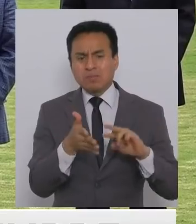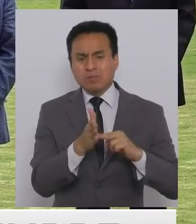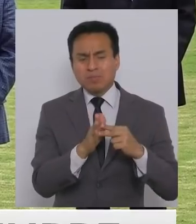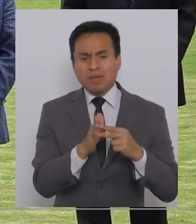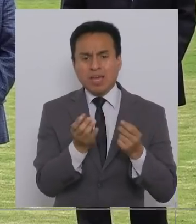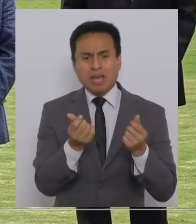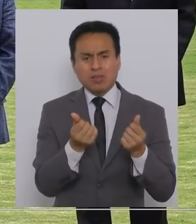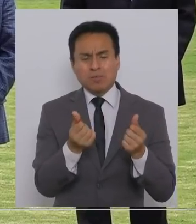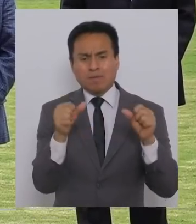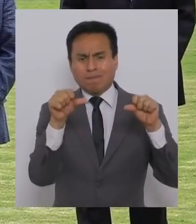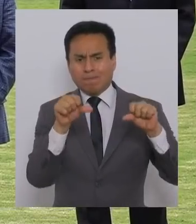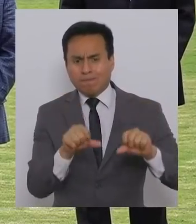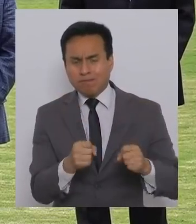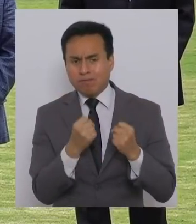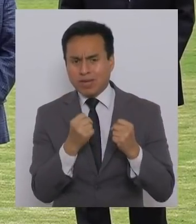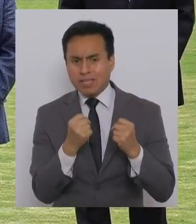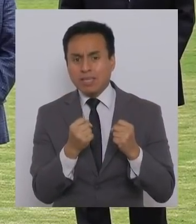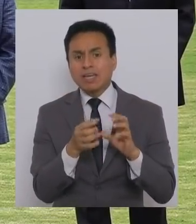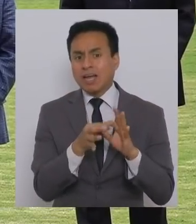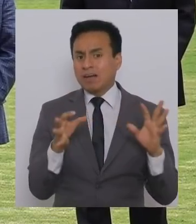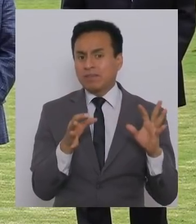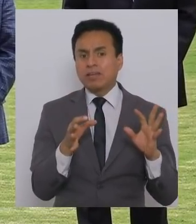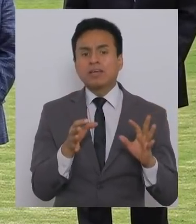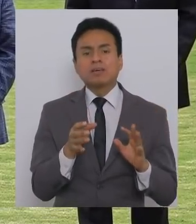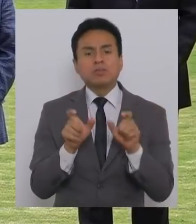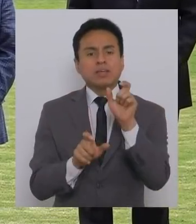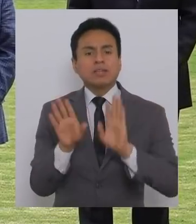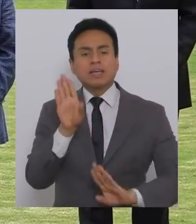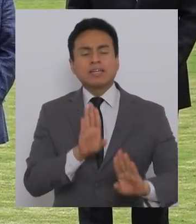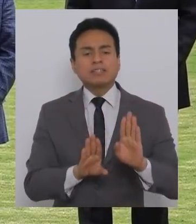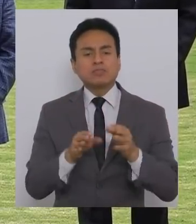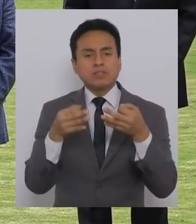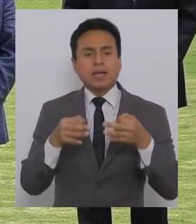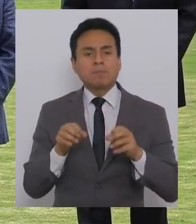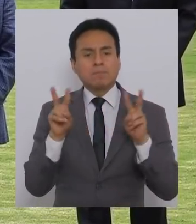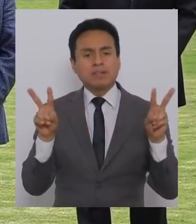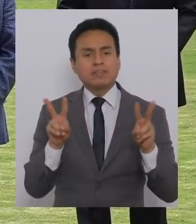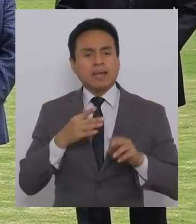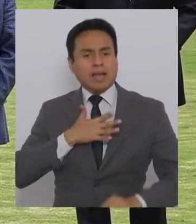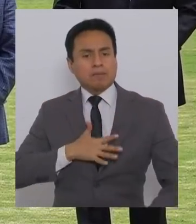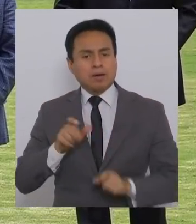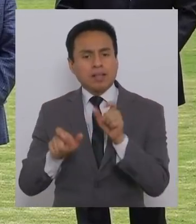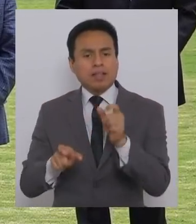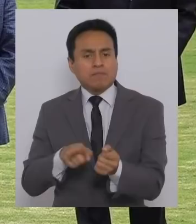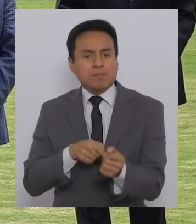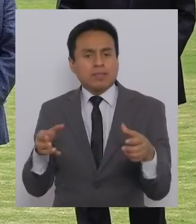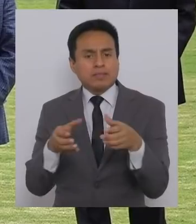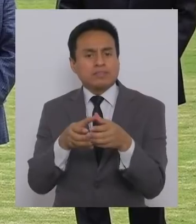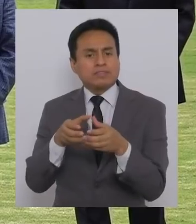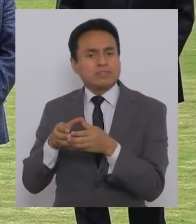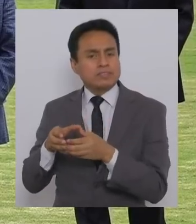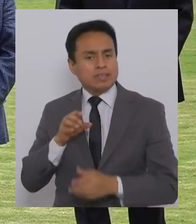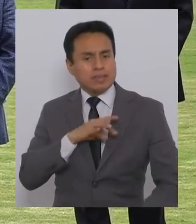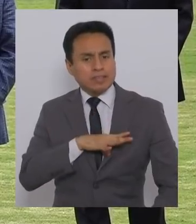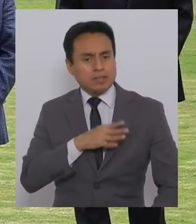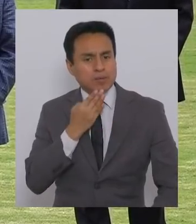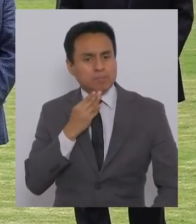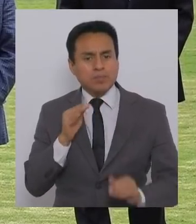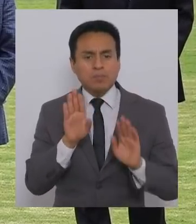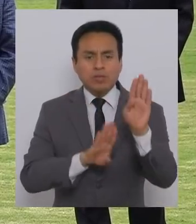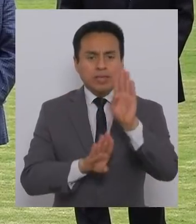económica, proteger la seguridad, la paz y la calma de las familias chilenas, y por sobre todo proteger la